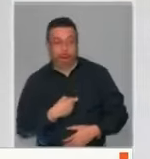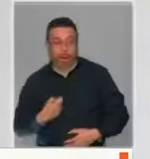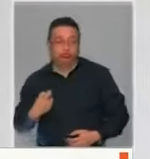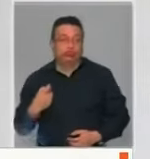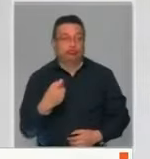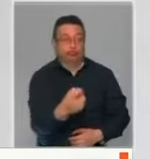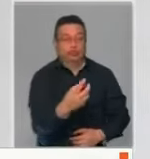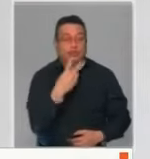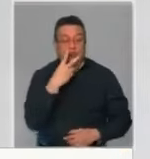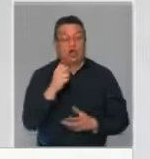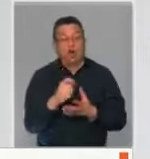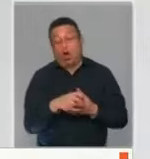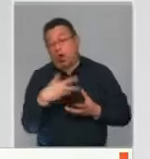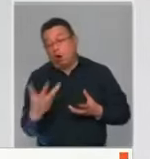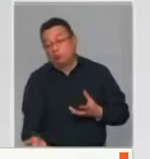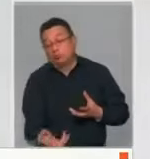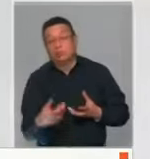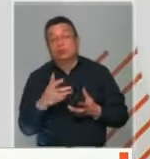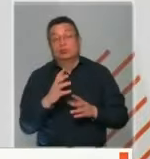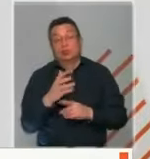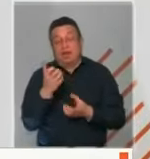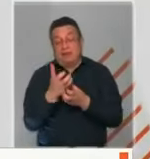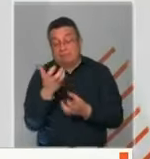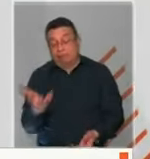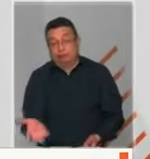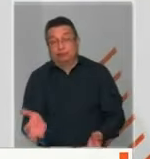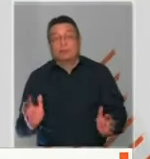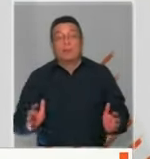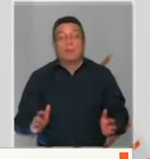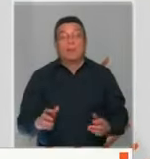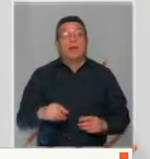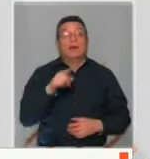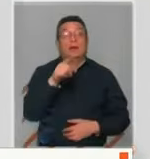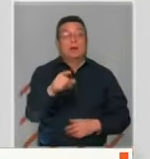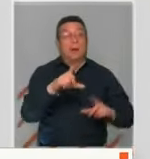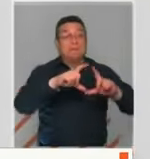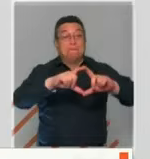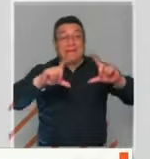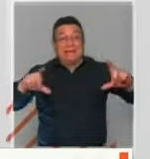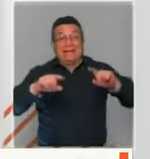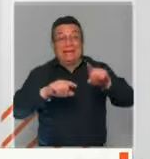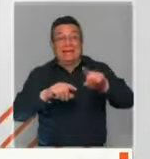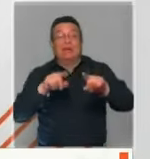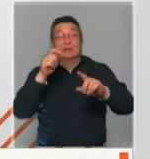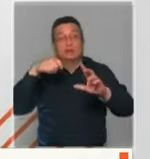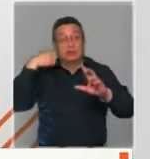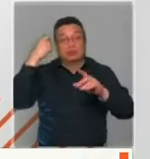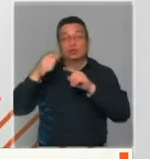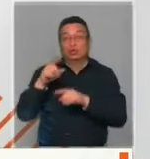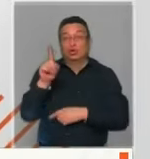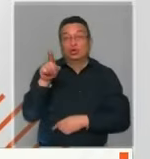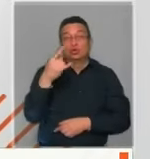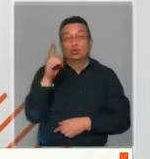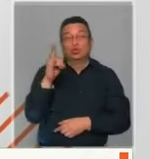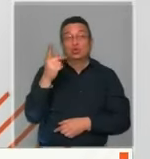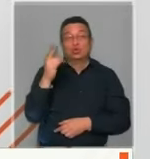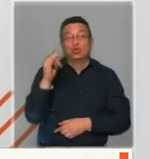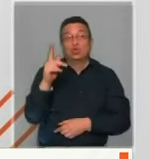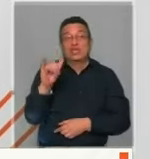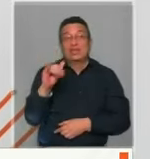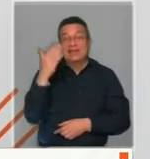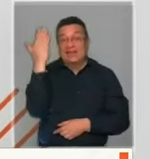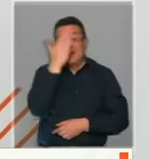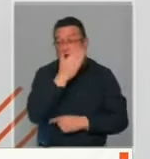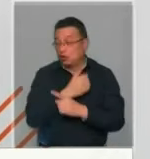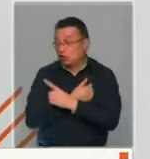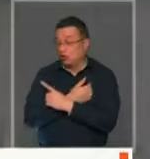no sé, se les cayó la parte de abajo. Este video es uno de los pocos registros y este auto Suzuki Crossover color negro es la